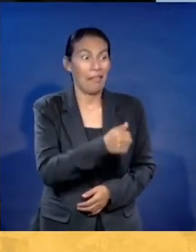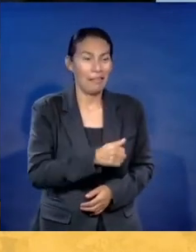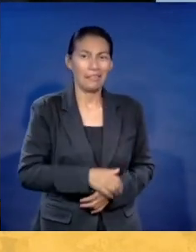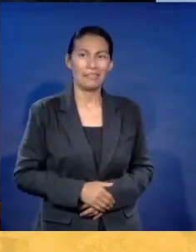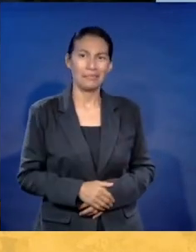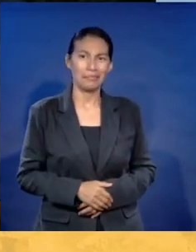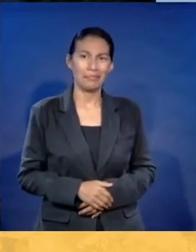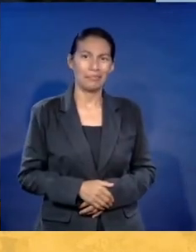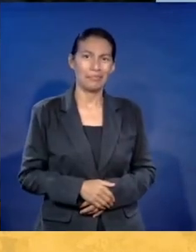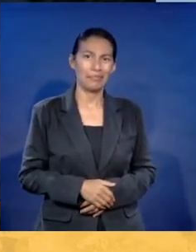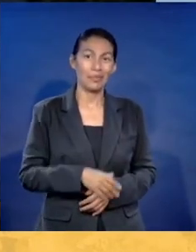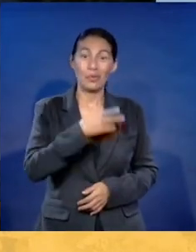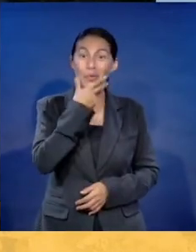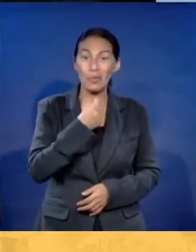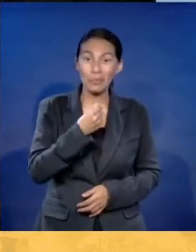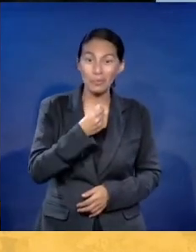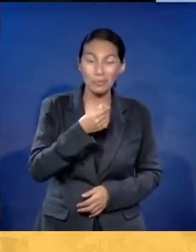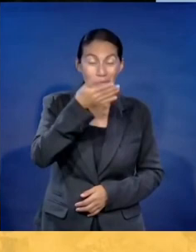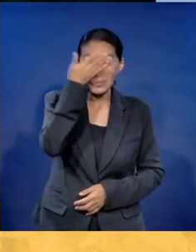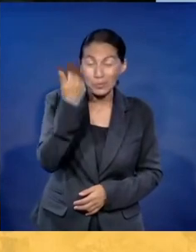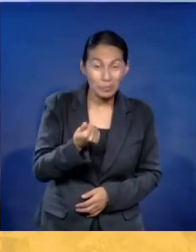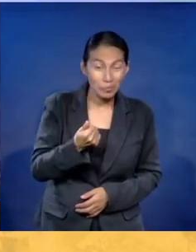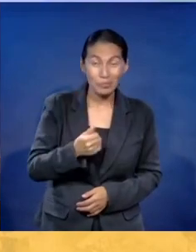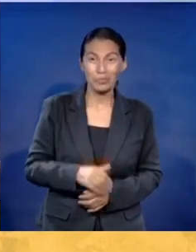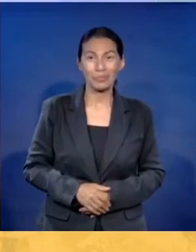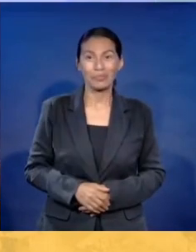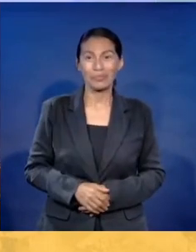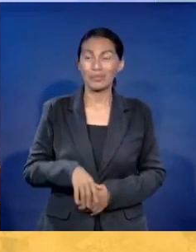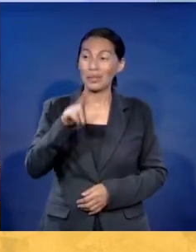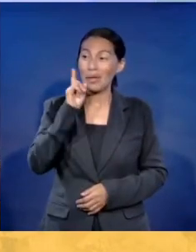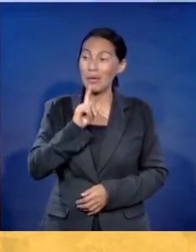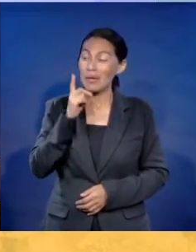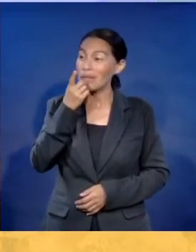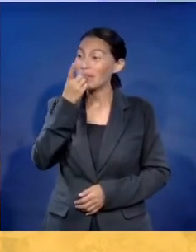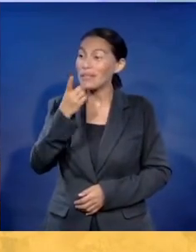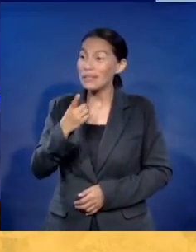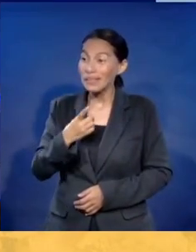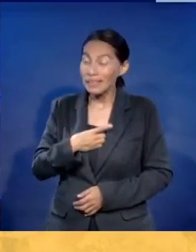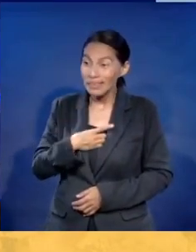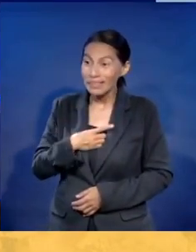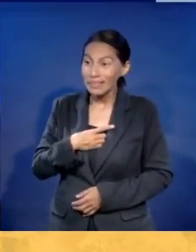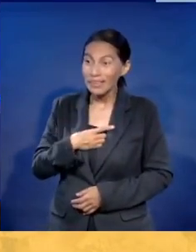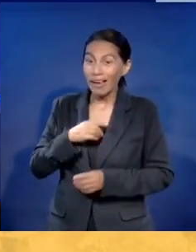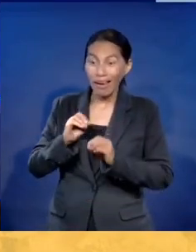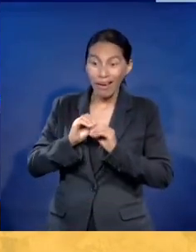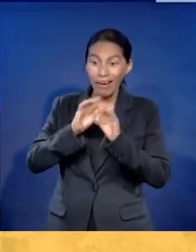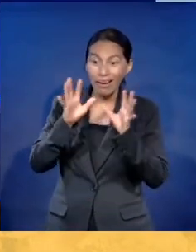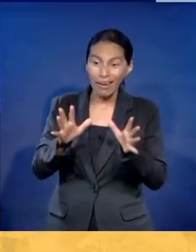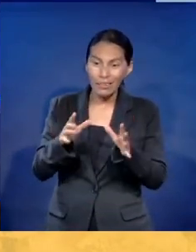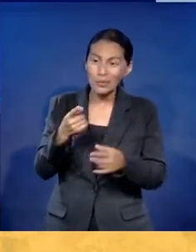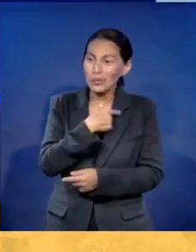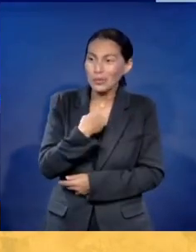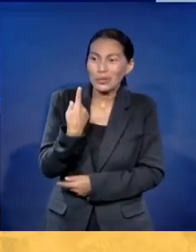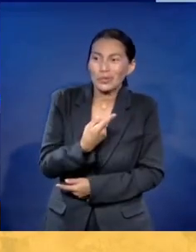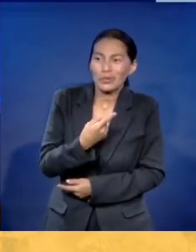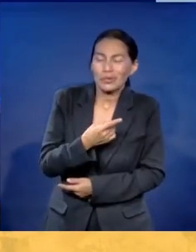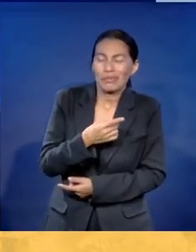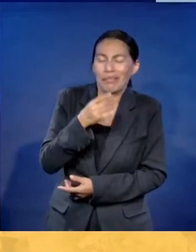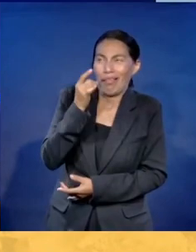sabemos Esa es la verdad si usted no nos dice con Claridad me siento así No sabemos